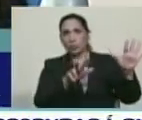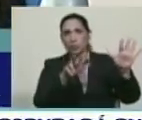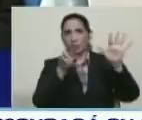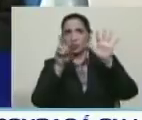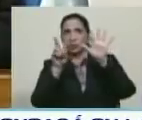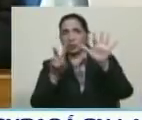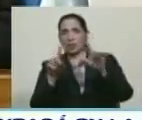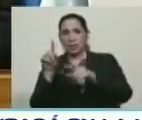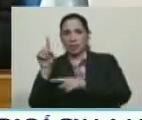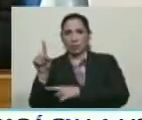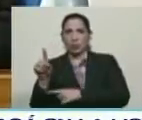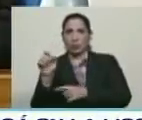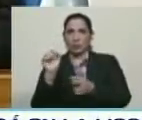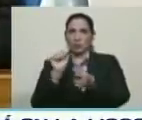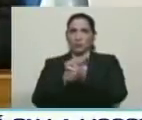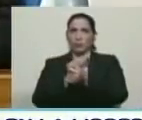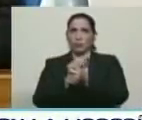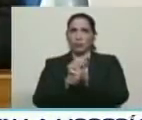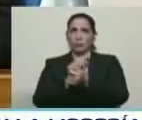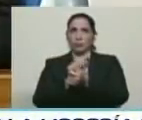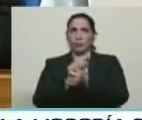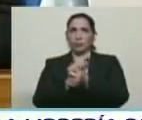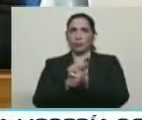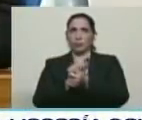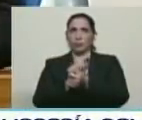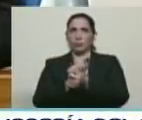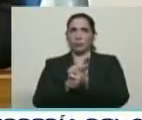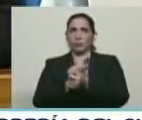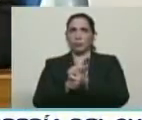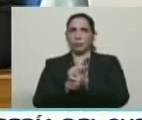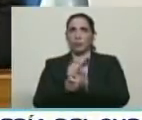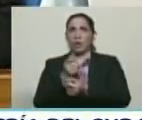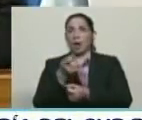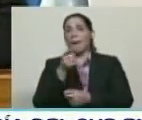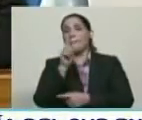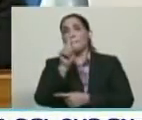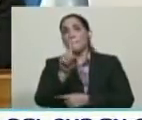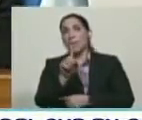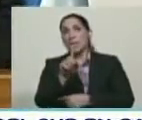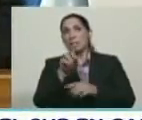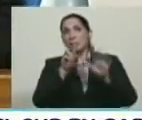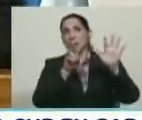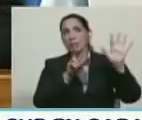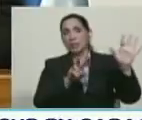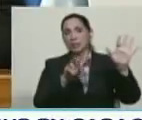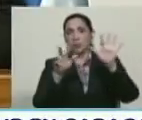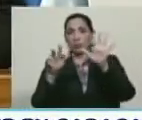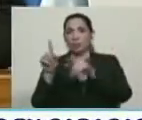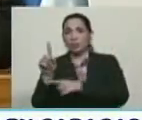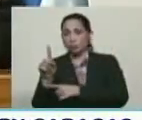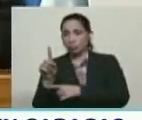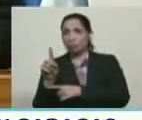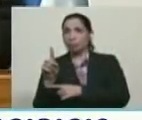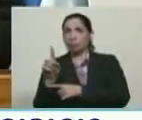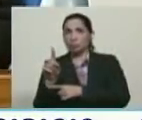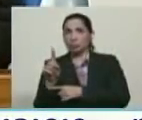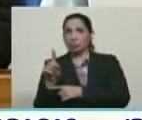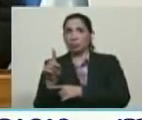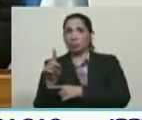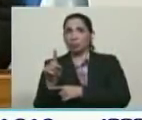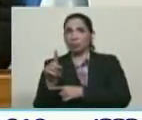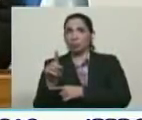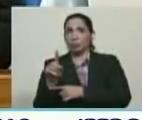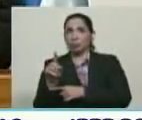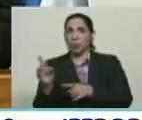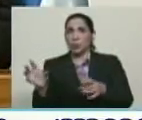1.871 imputaciones, privando de libertad a 1.629 personas vinculadas a